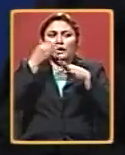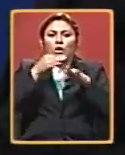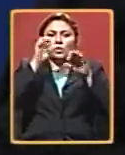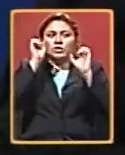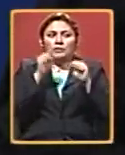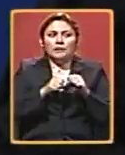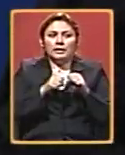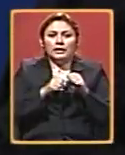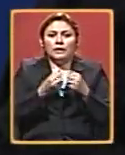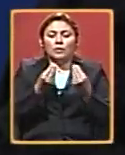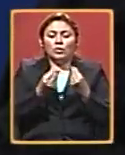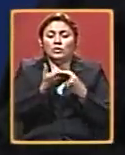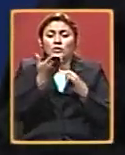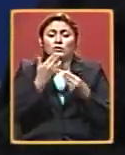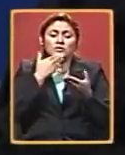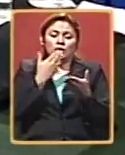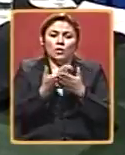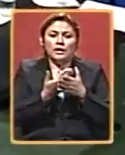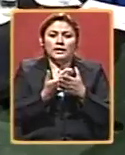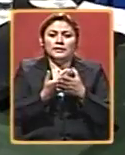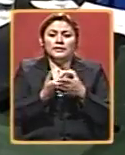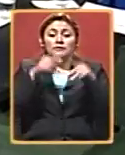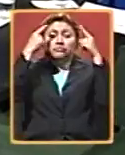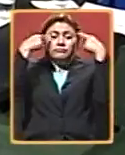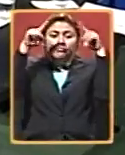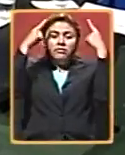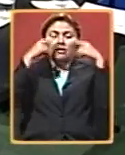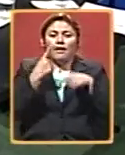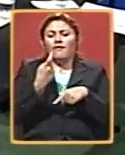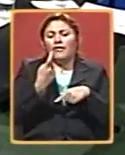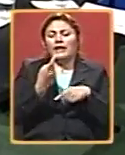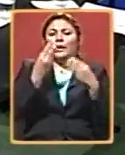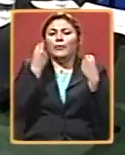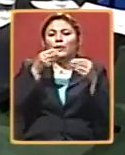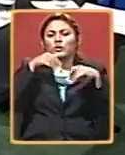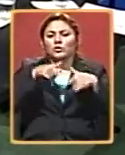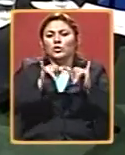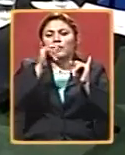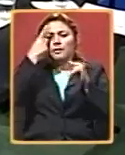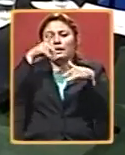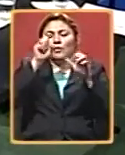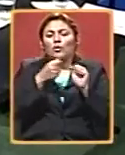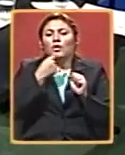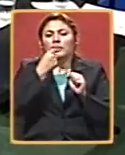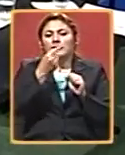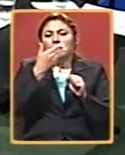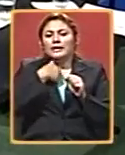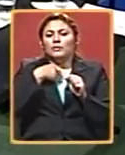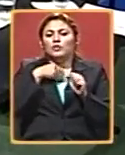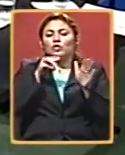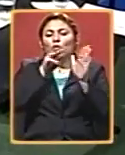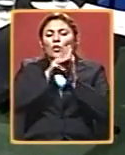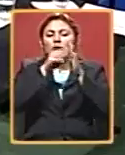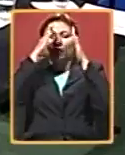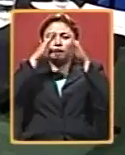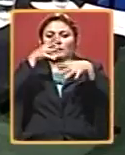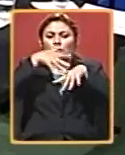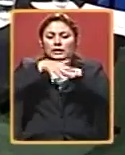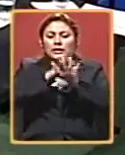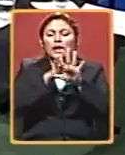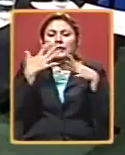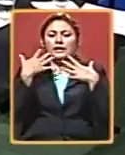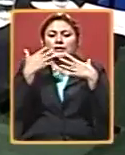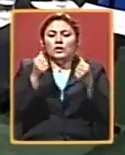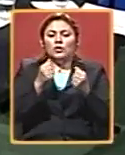probablemente, aunque muchas cosas buenas se han venido logrando, falta mucho todavía para poder decir que tenemos un modelo de atención integral en